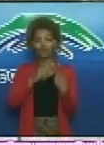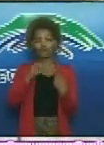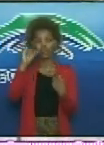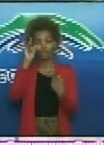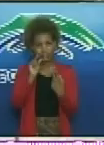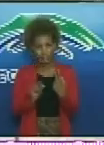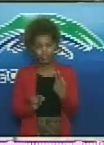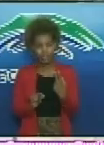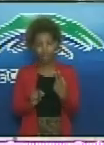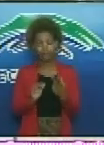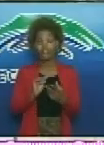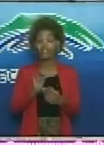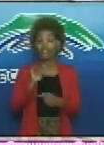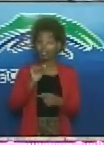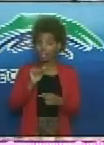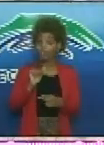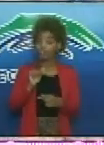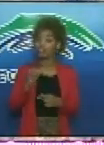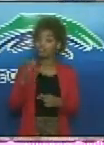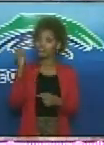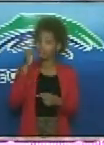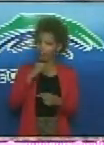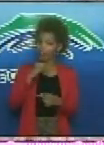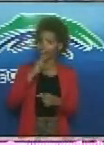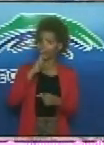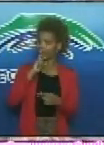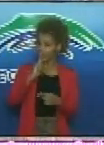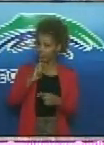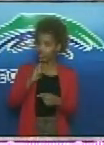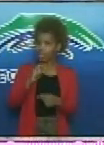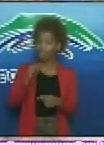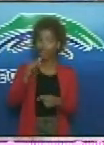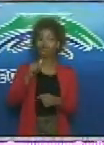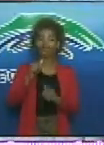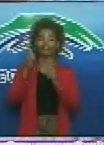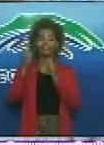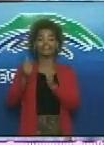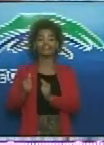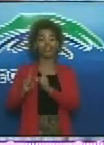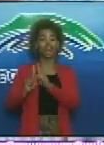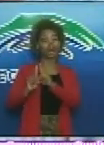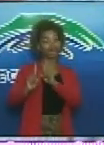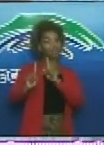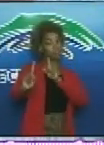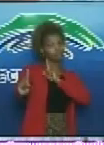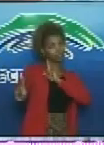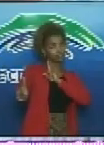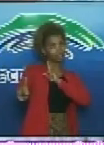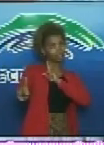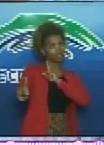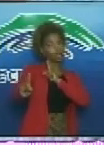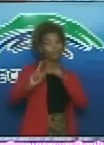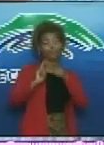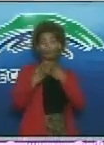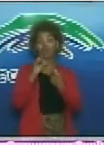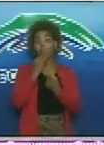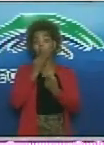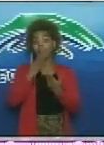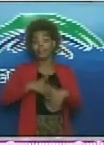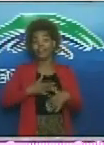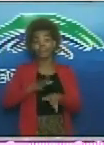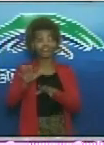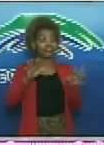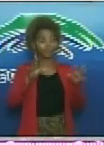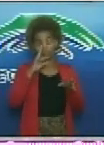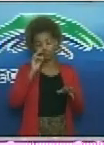salvar la vida de sus pacientes, cumplen ahora con su periodo de aislamiento, tal y como lo establece el protocolo. Me he